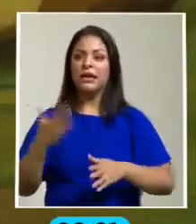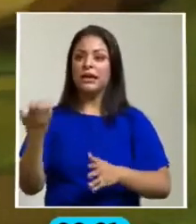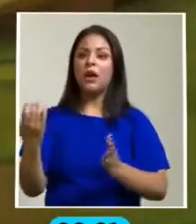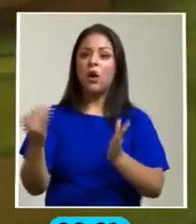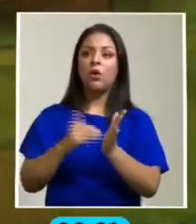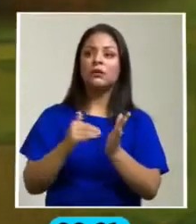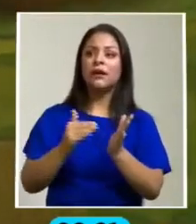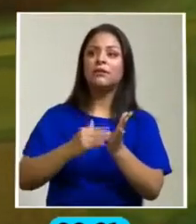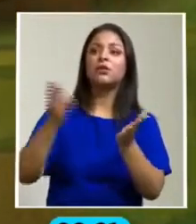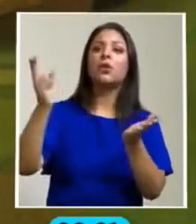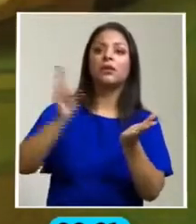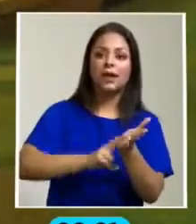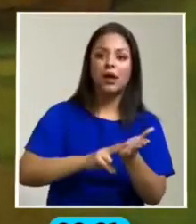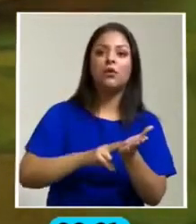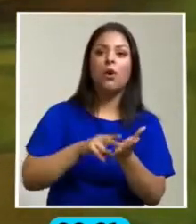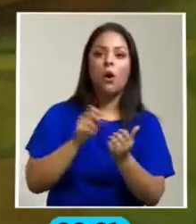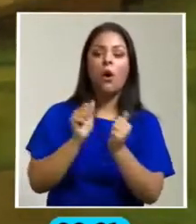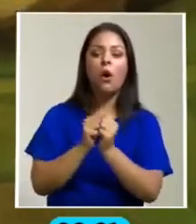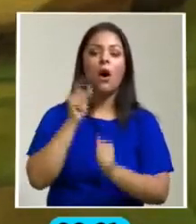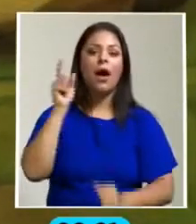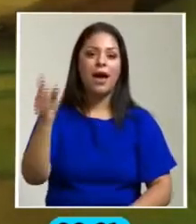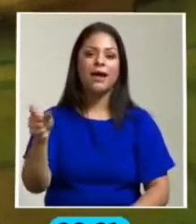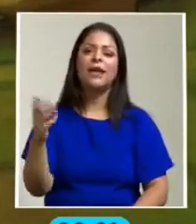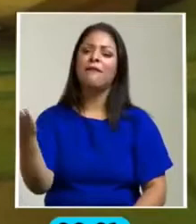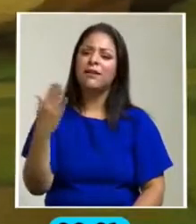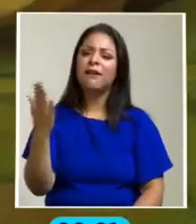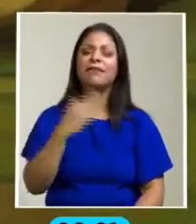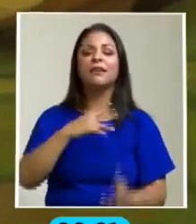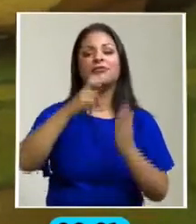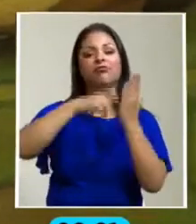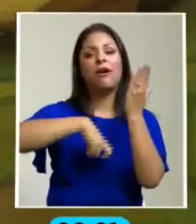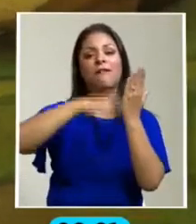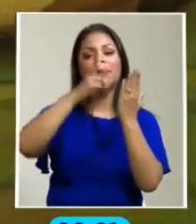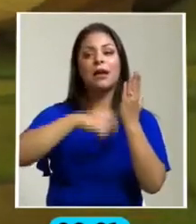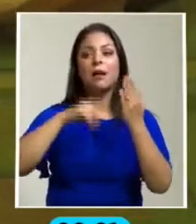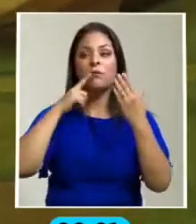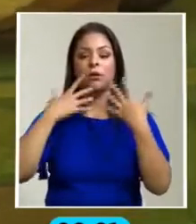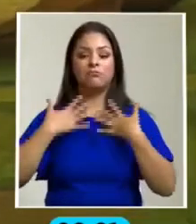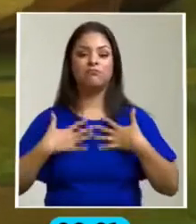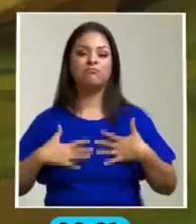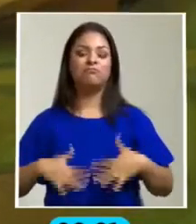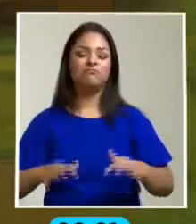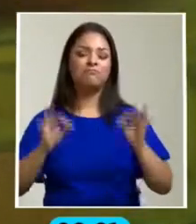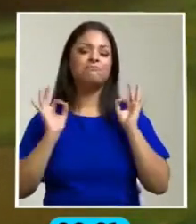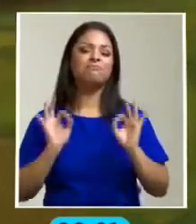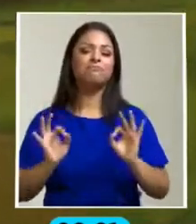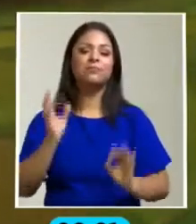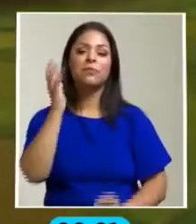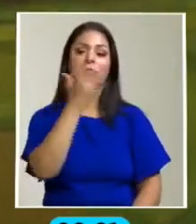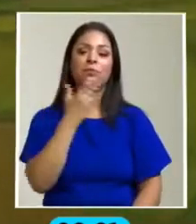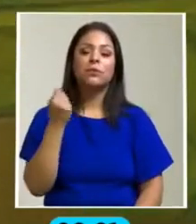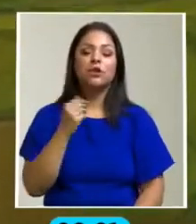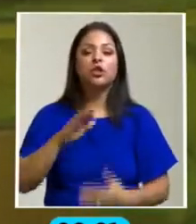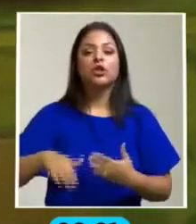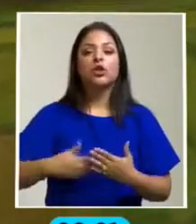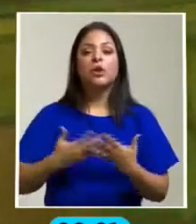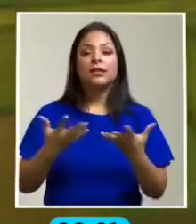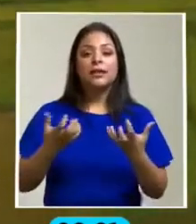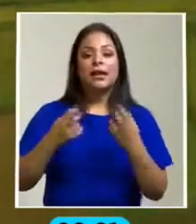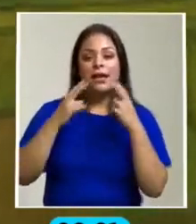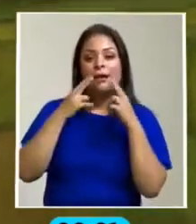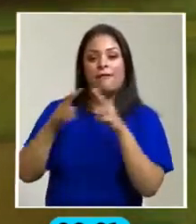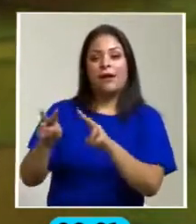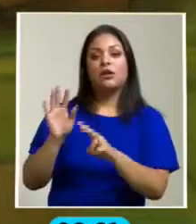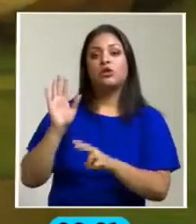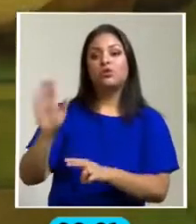con ella. Le decía que salieran las revistas porque ahora que andaba tan linda, todos iban a querer ver su